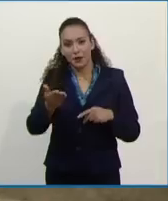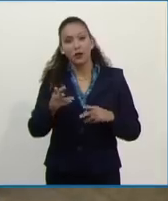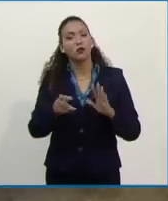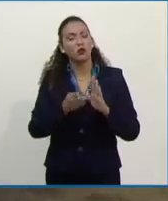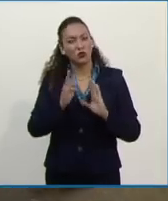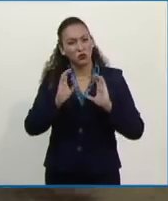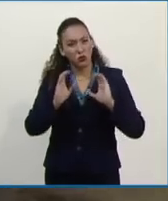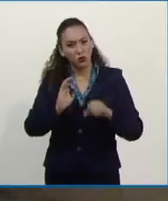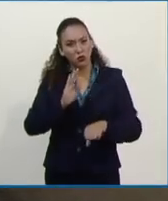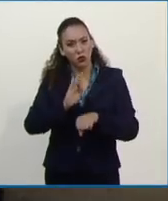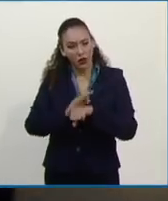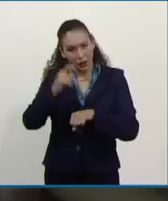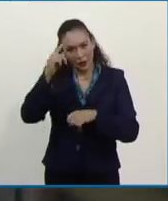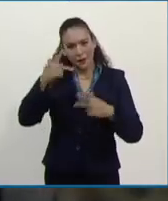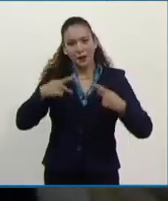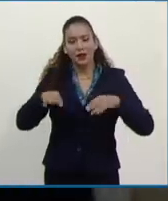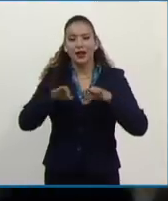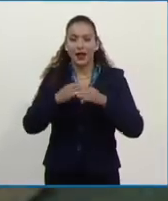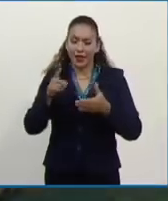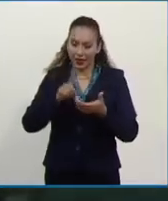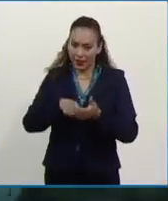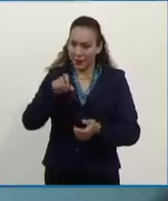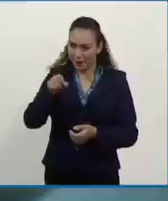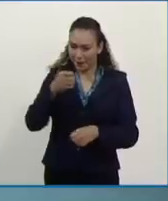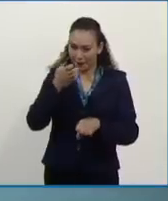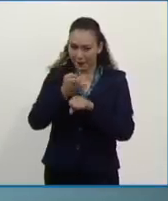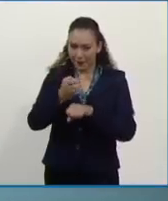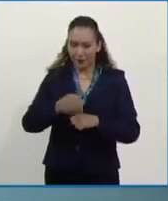seguridad y protección a servidores públicos de ese estado.